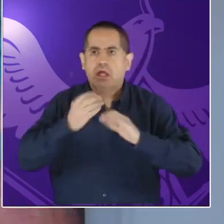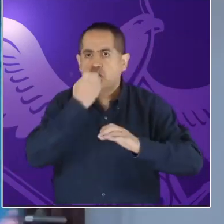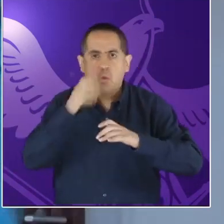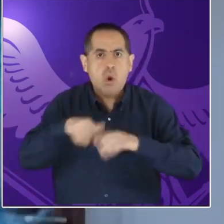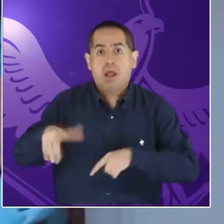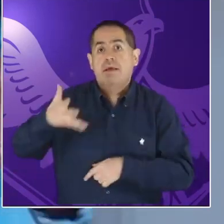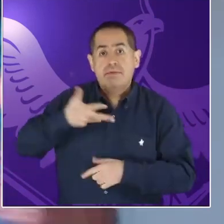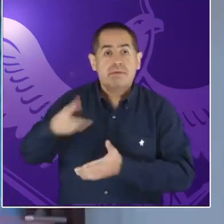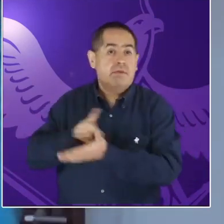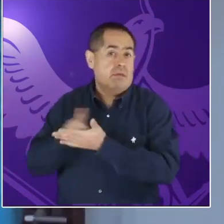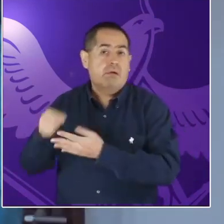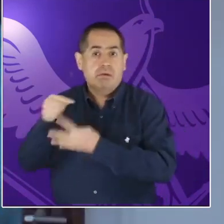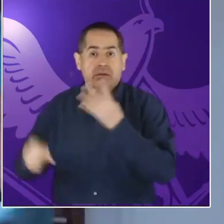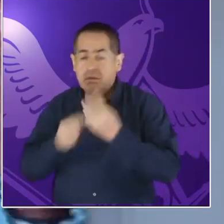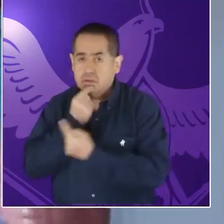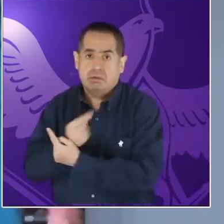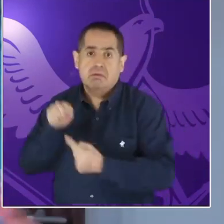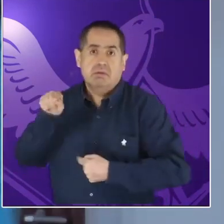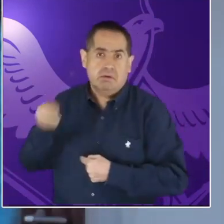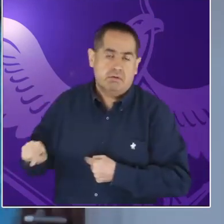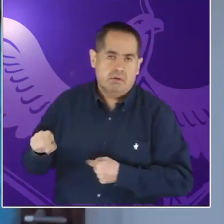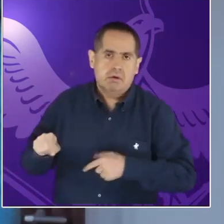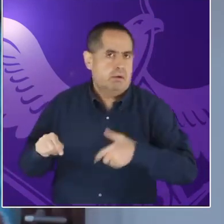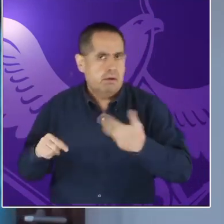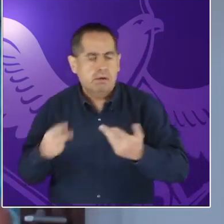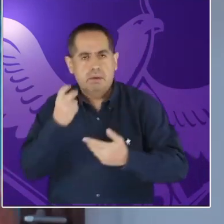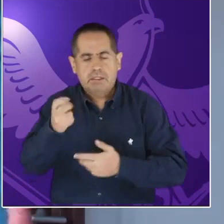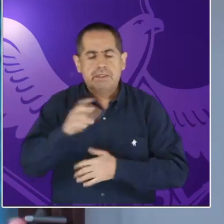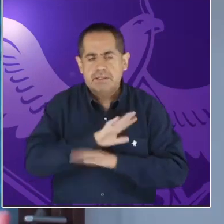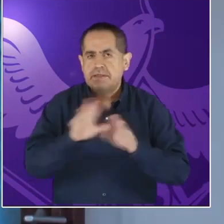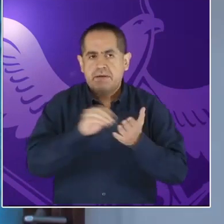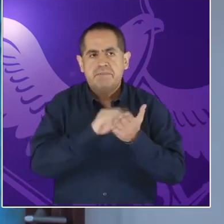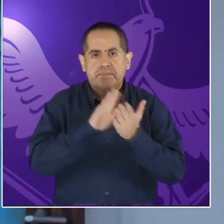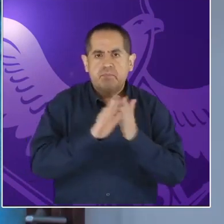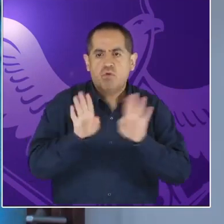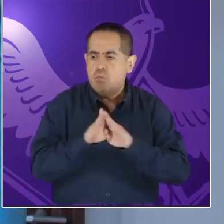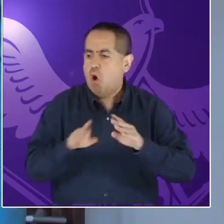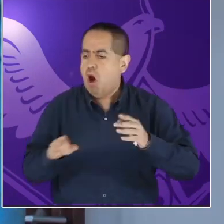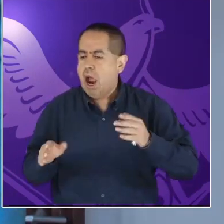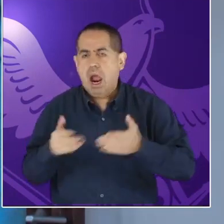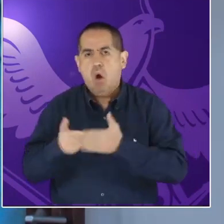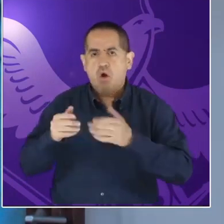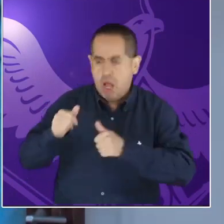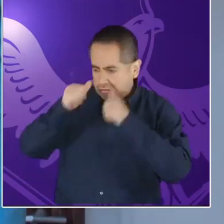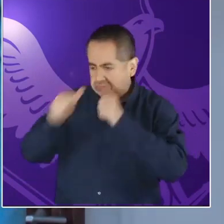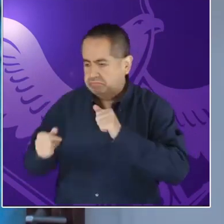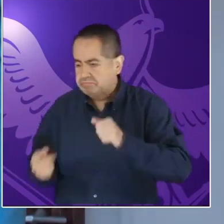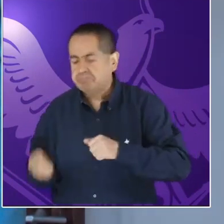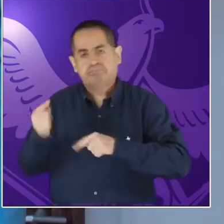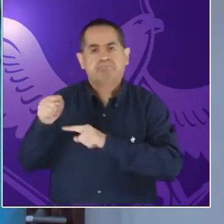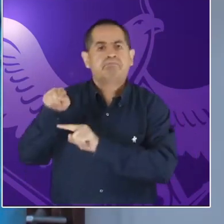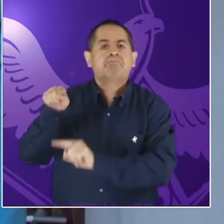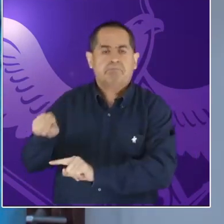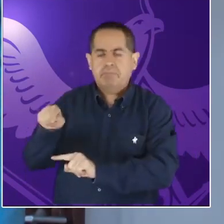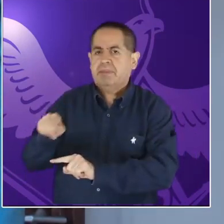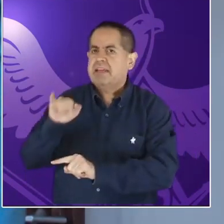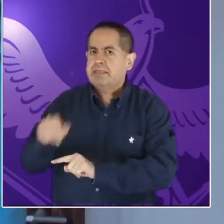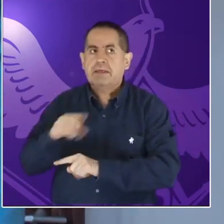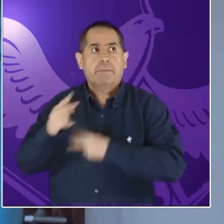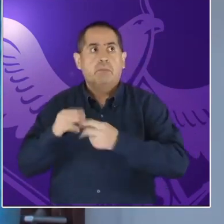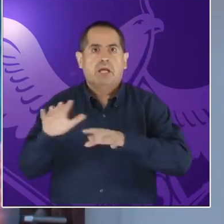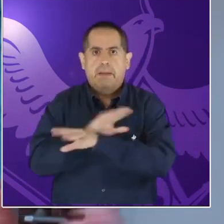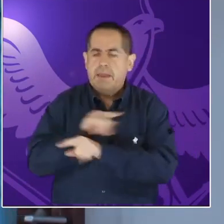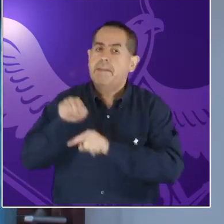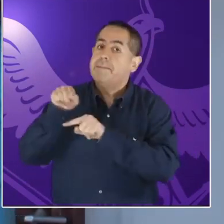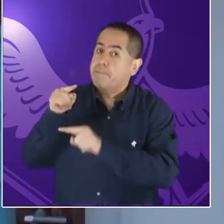de su familia, de su comunidad, de su colegio, ¿no?, de la sociedad en general. Y en este sentido entonces es reconocido como protagonista